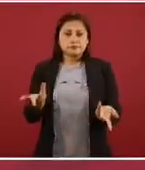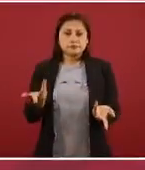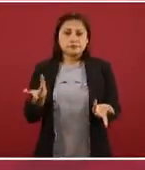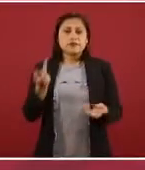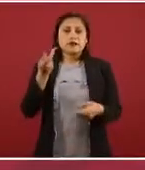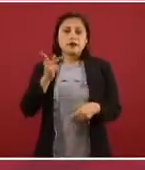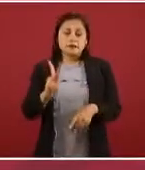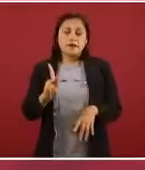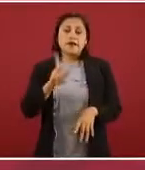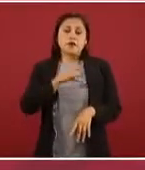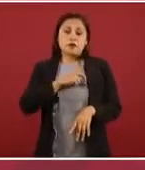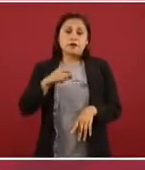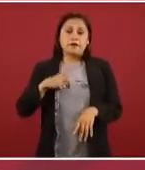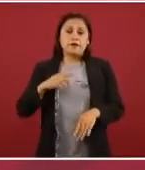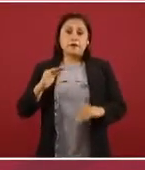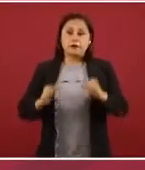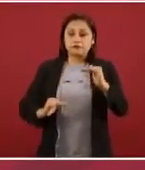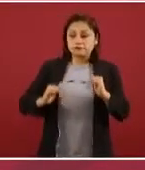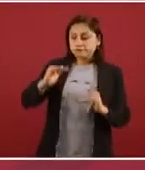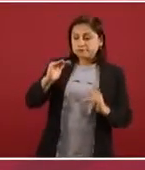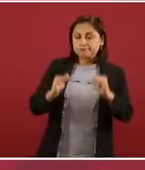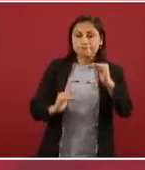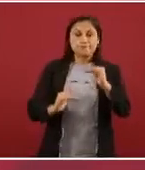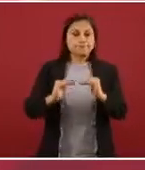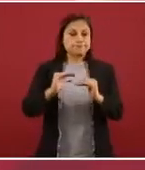que es lo que estamos arreglando,